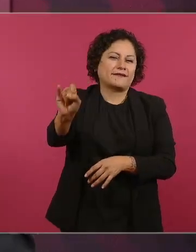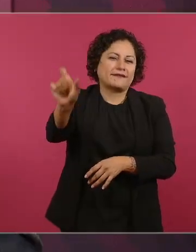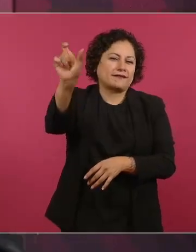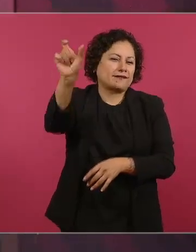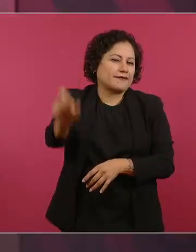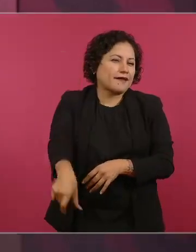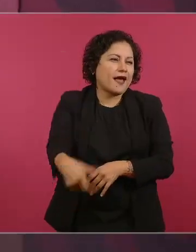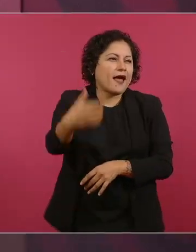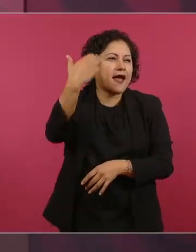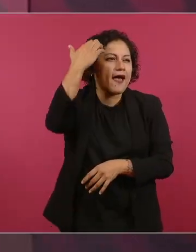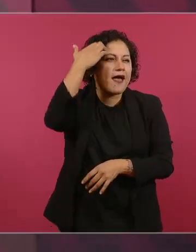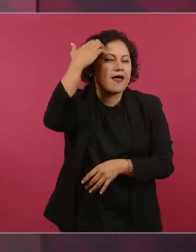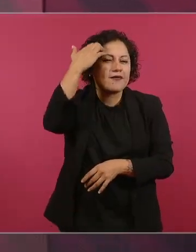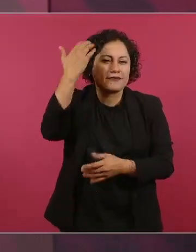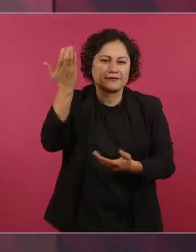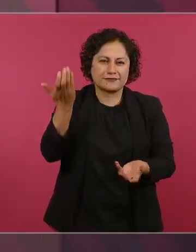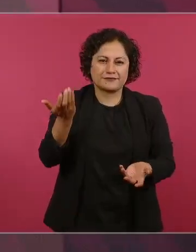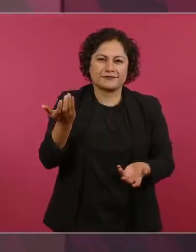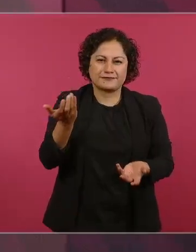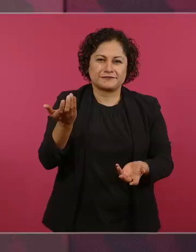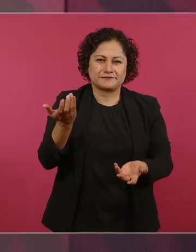ya nada más.